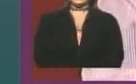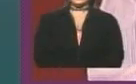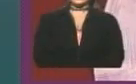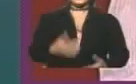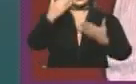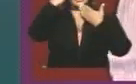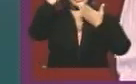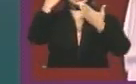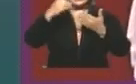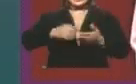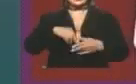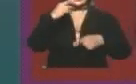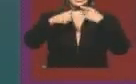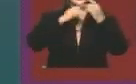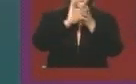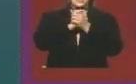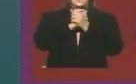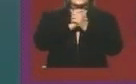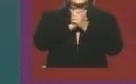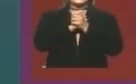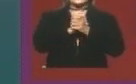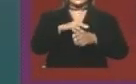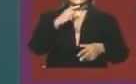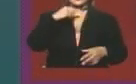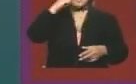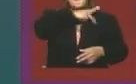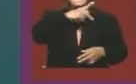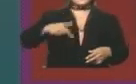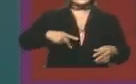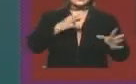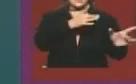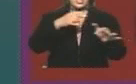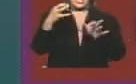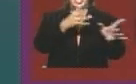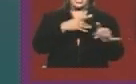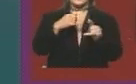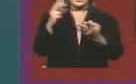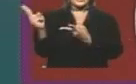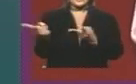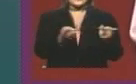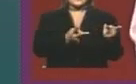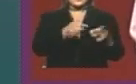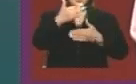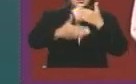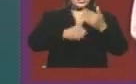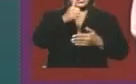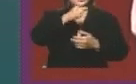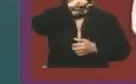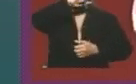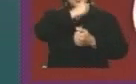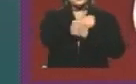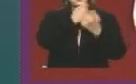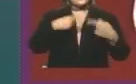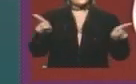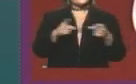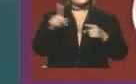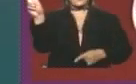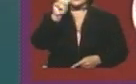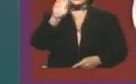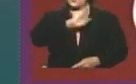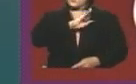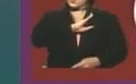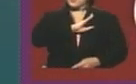¿Qué tal, amigas y amigos? Les habla su amigo Yustardi Laza, el príncipe del arpa tuyera, y los invito a cada día querer más nuestra música